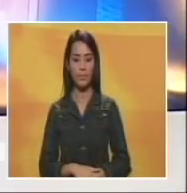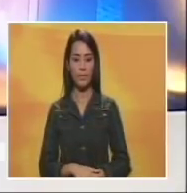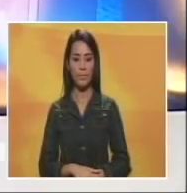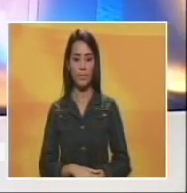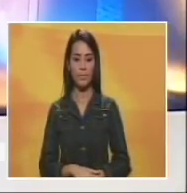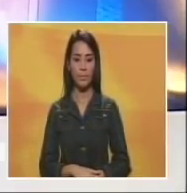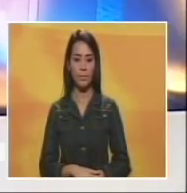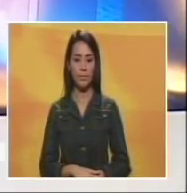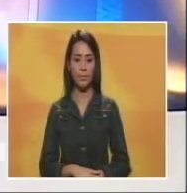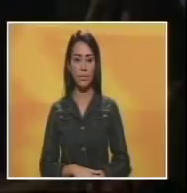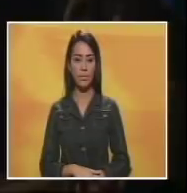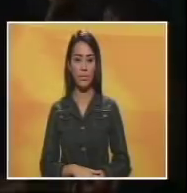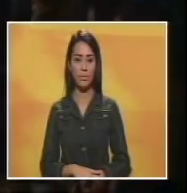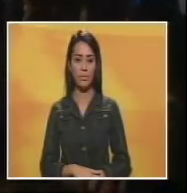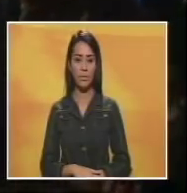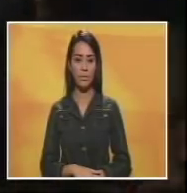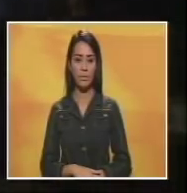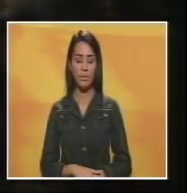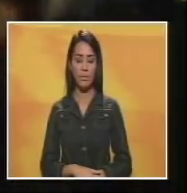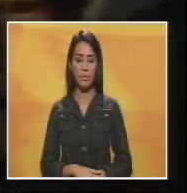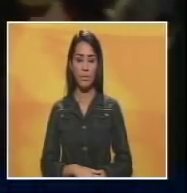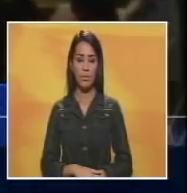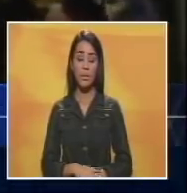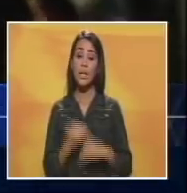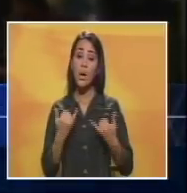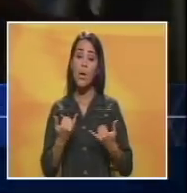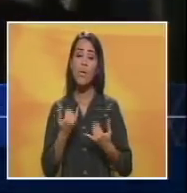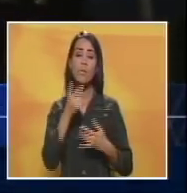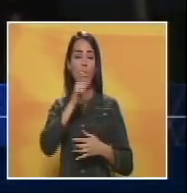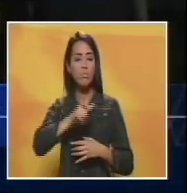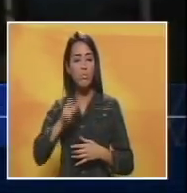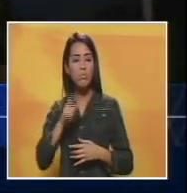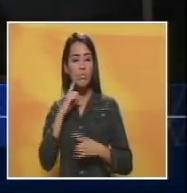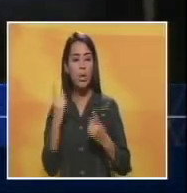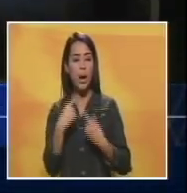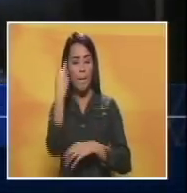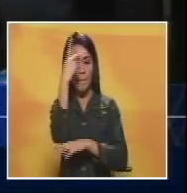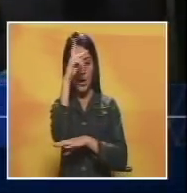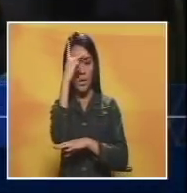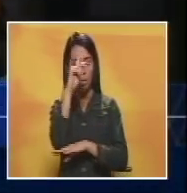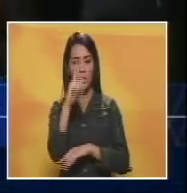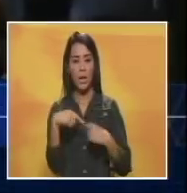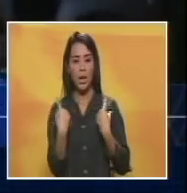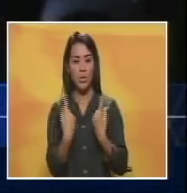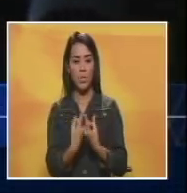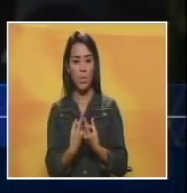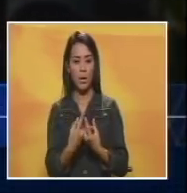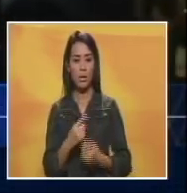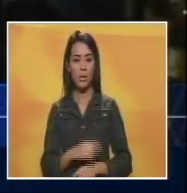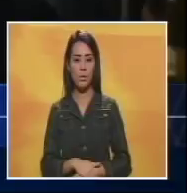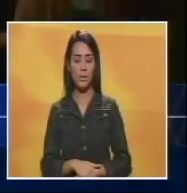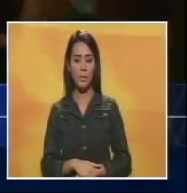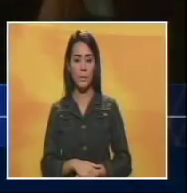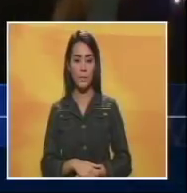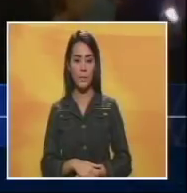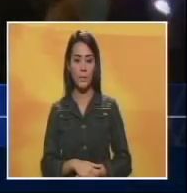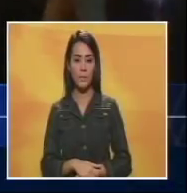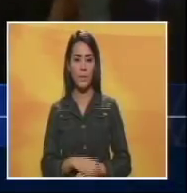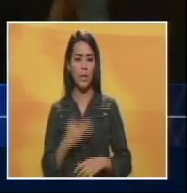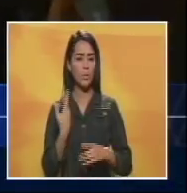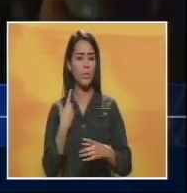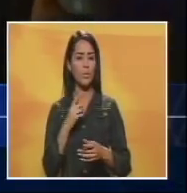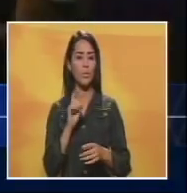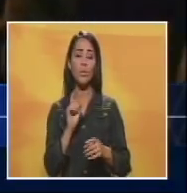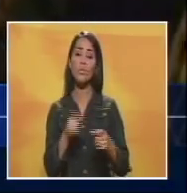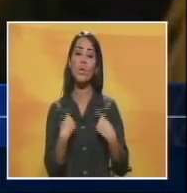reporte. Es el momento en el que decenas de habitantes de la parroquia San Roque del cantón Antonio Ante, en Imbabura, intentan sacar